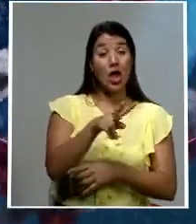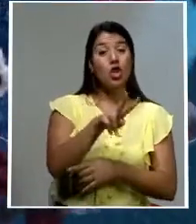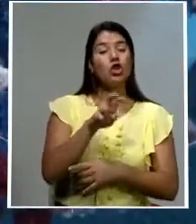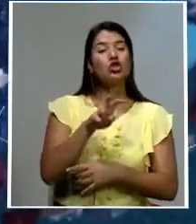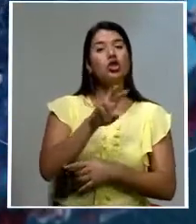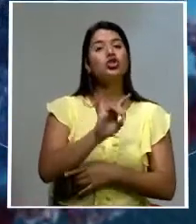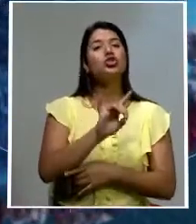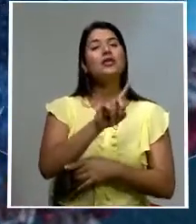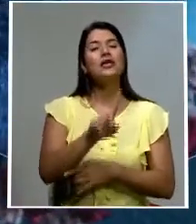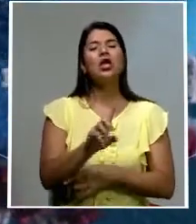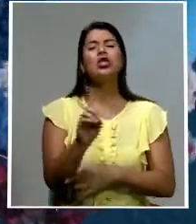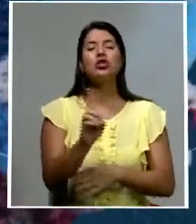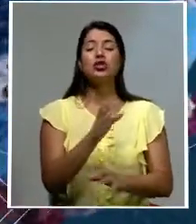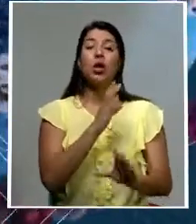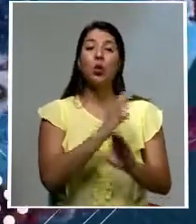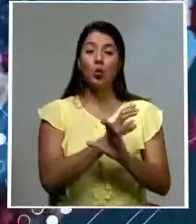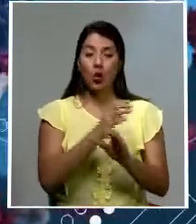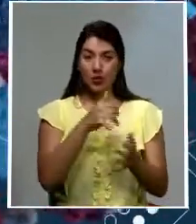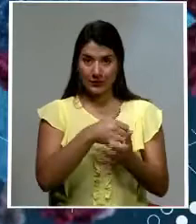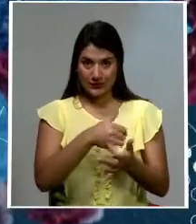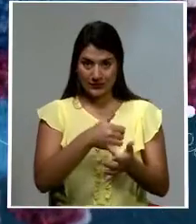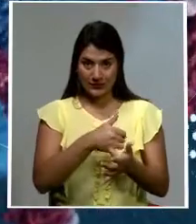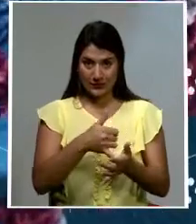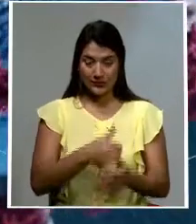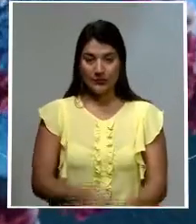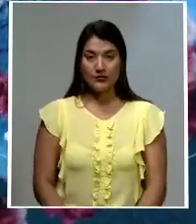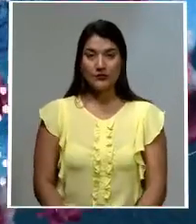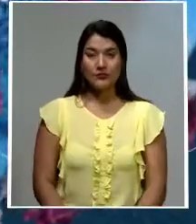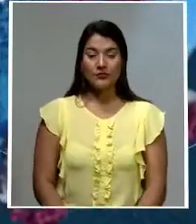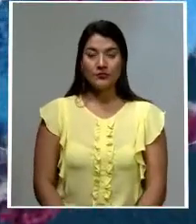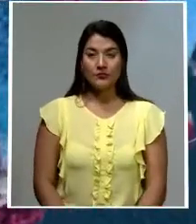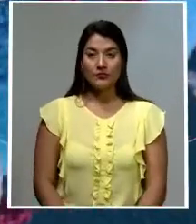281 de ellas requieren de cuidados intensivos.